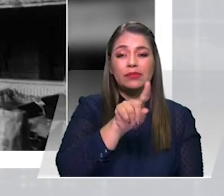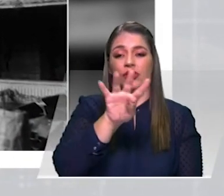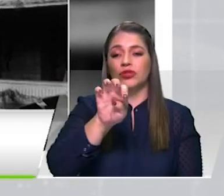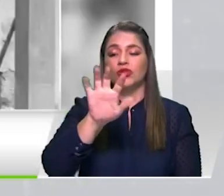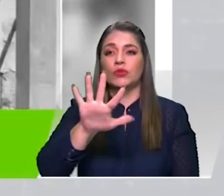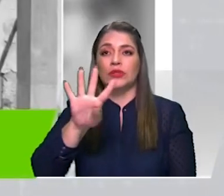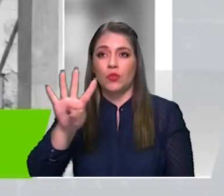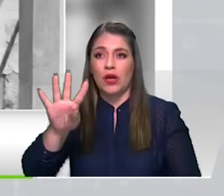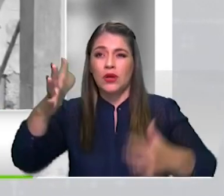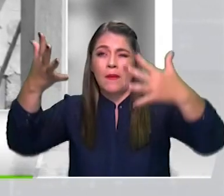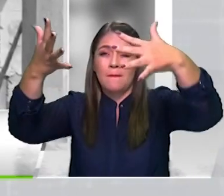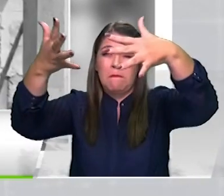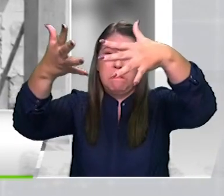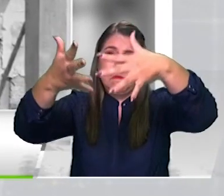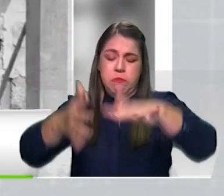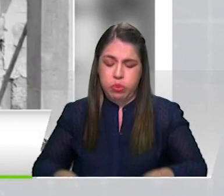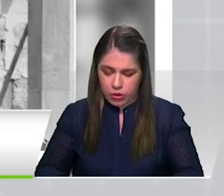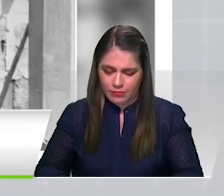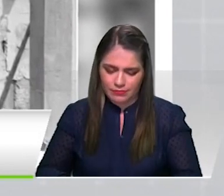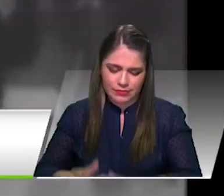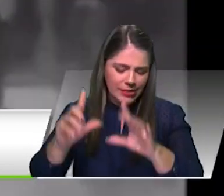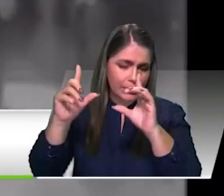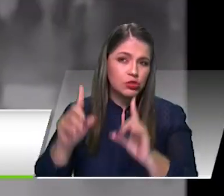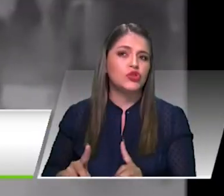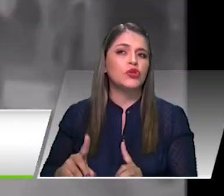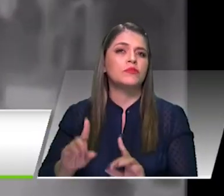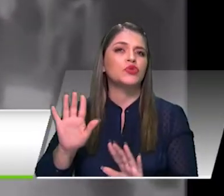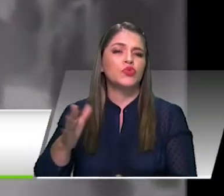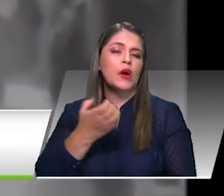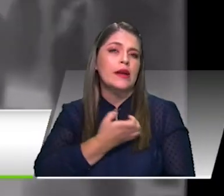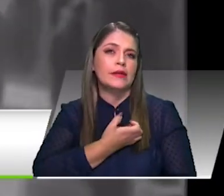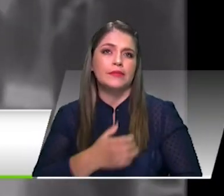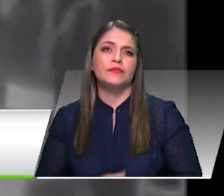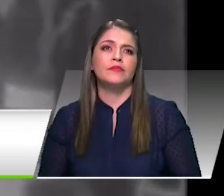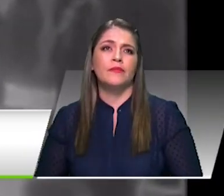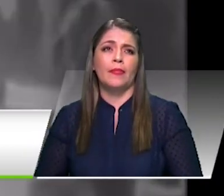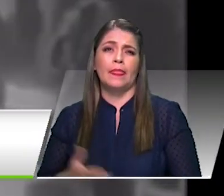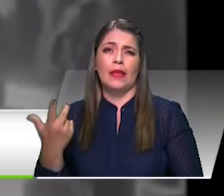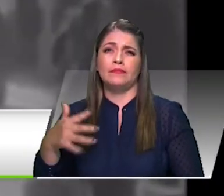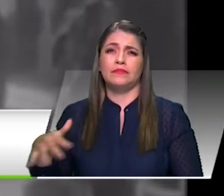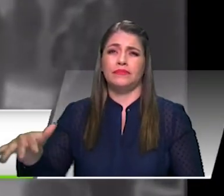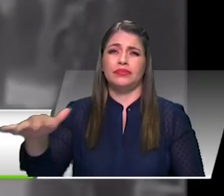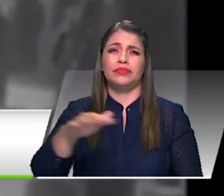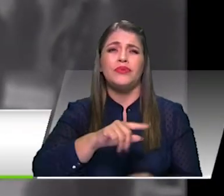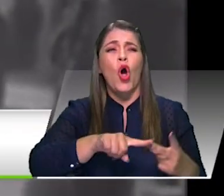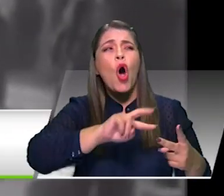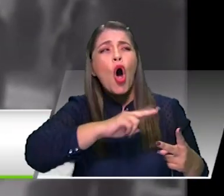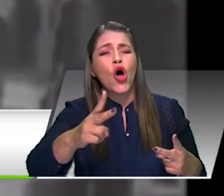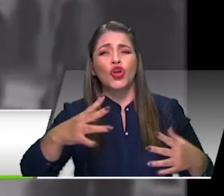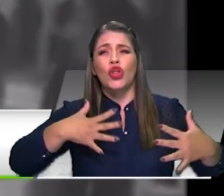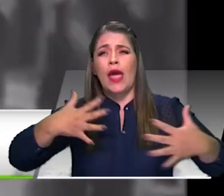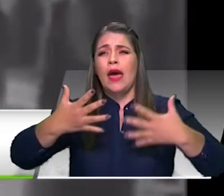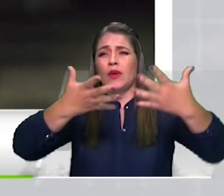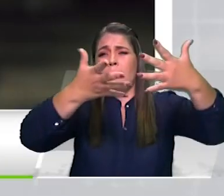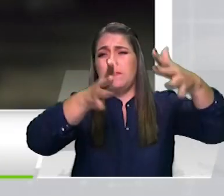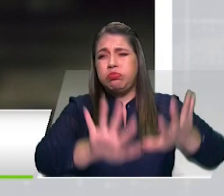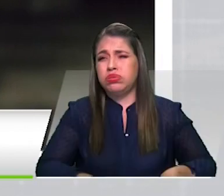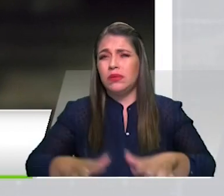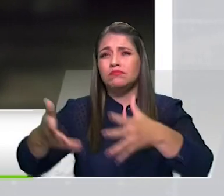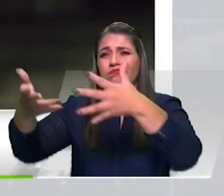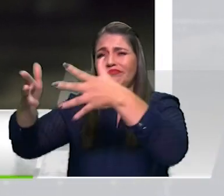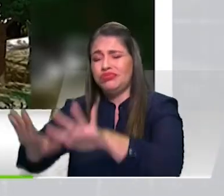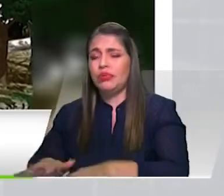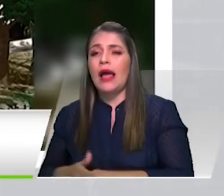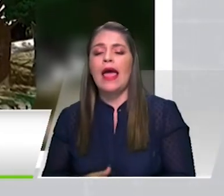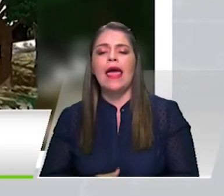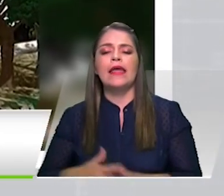de 1954 por decisiones administrativas. En la época, la ciudad también vio la caída de otros grandes escenarios como el Circo Teatro